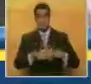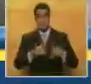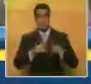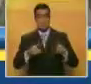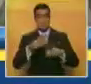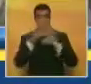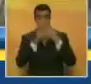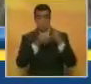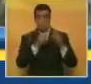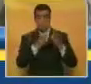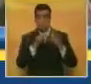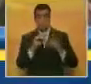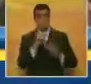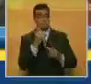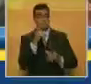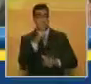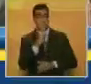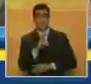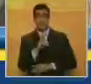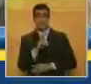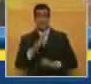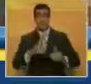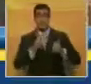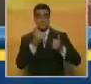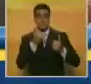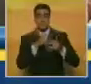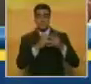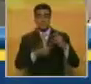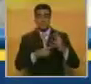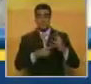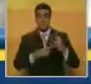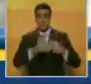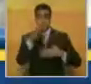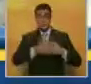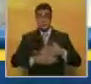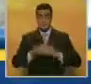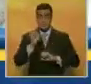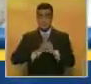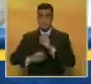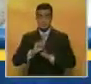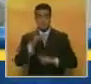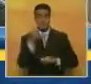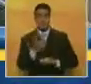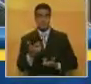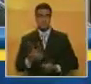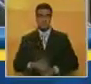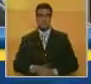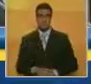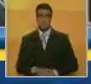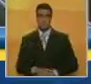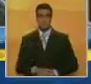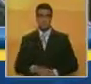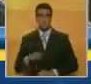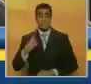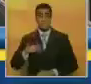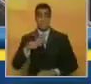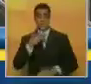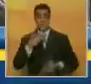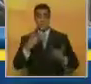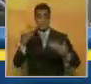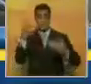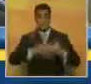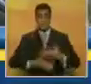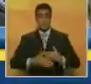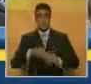acotó, es la única solución que ven para alcanzar las exigencias de racionamiento y evitar multas. Lo que tenemos es que paralizar, y